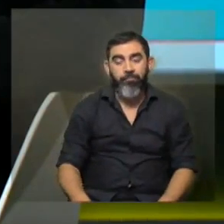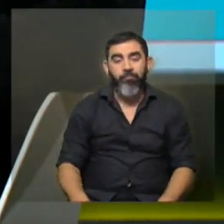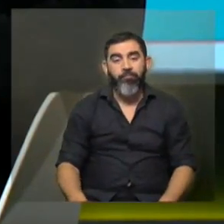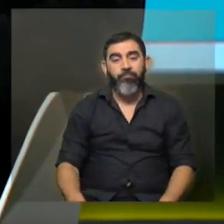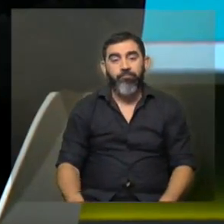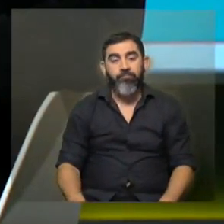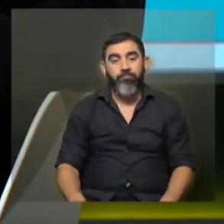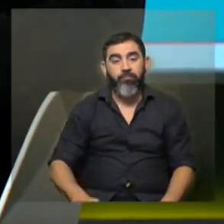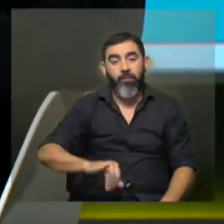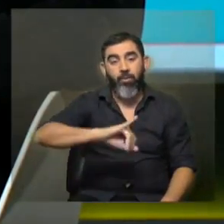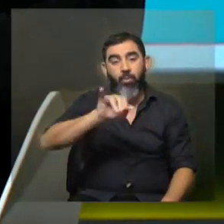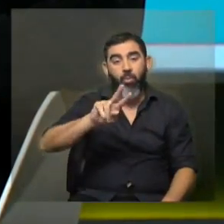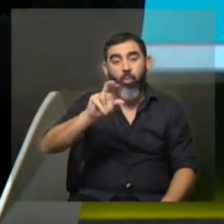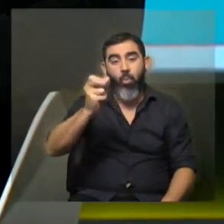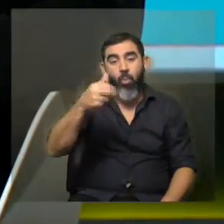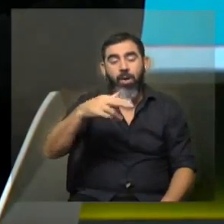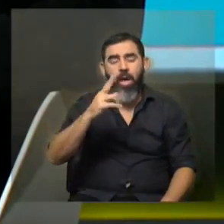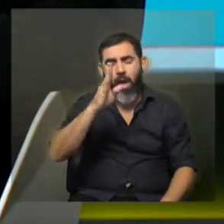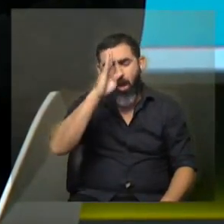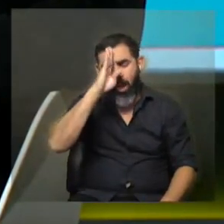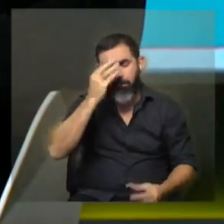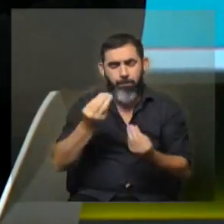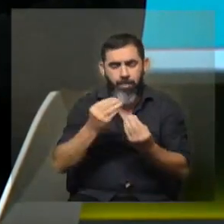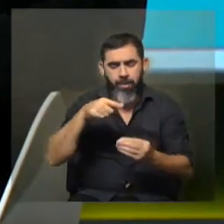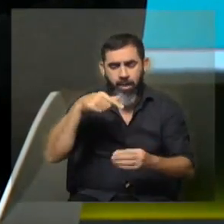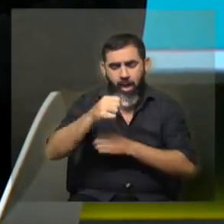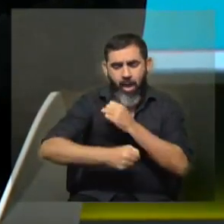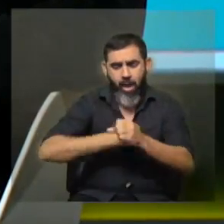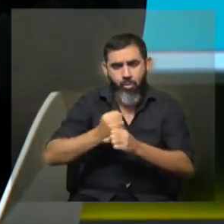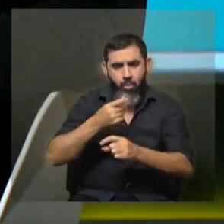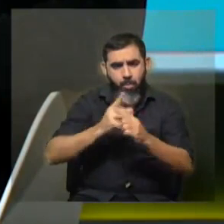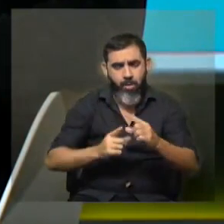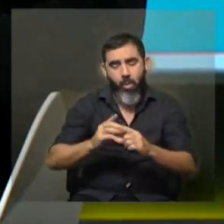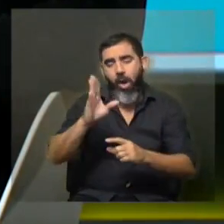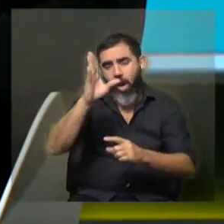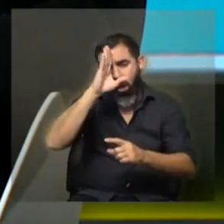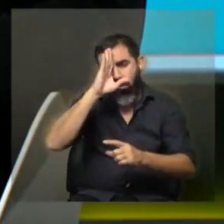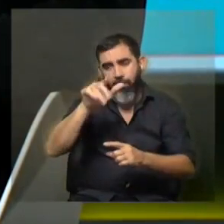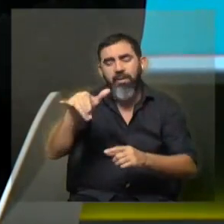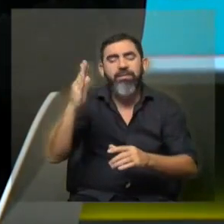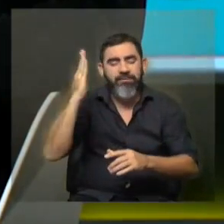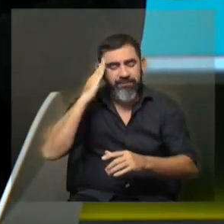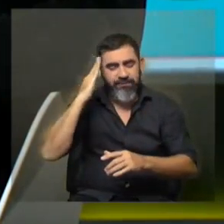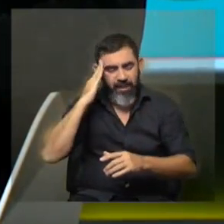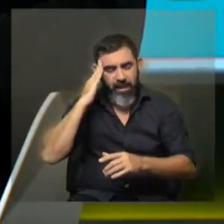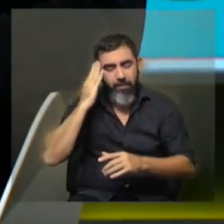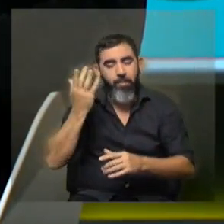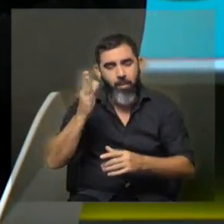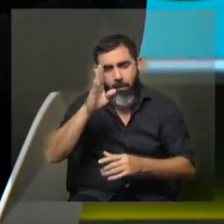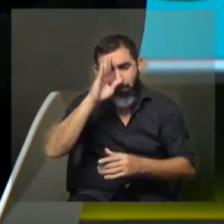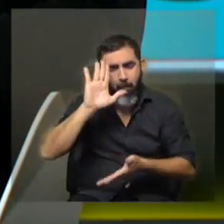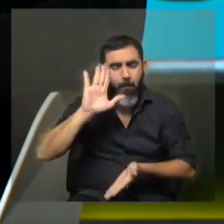Y Juan Manuel ha aprendido mucho en este año y medio que llevamos. Él ya sabía de los fósiles, pero